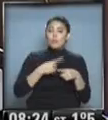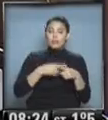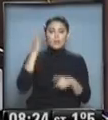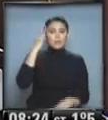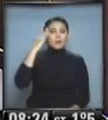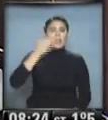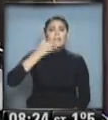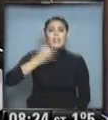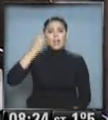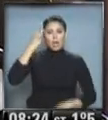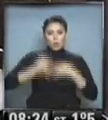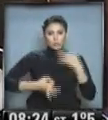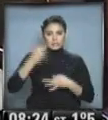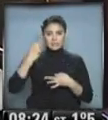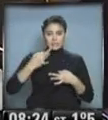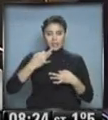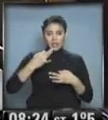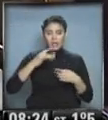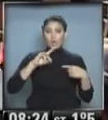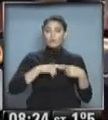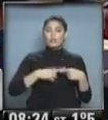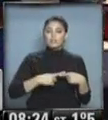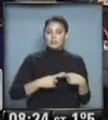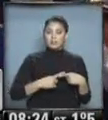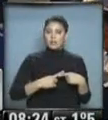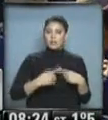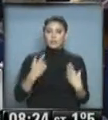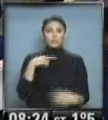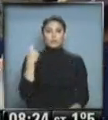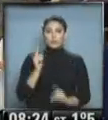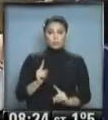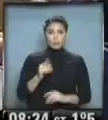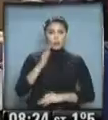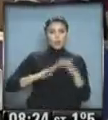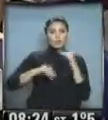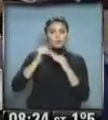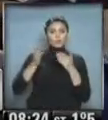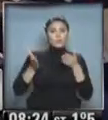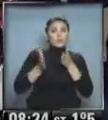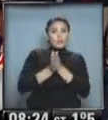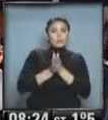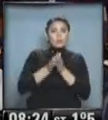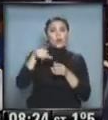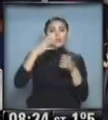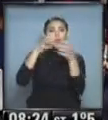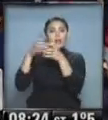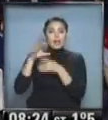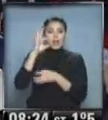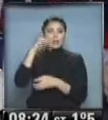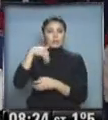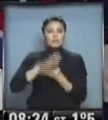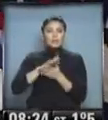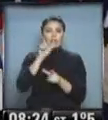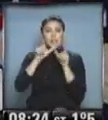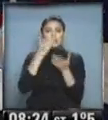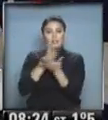de verdad y justicia es una política sobre la que construimos nosotros en conjunto con todos los organismos de derechos humanos, en conjunto